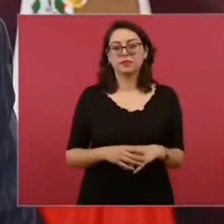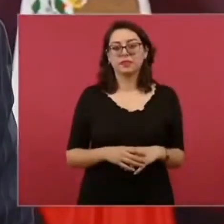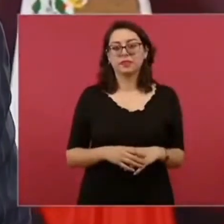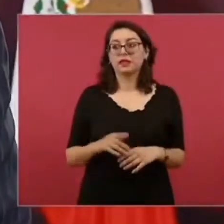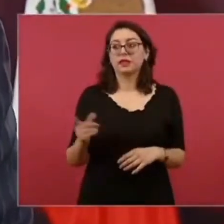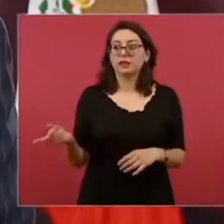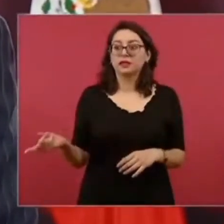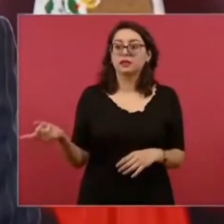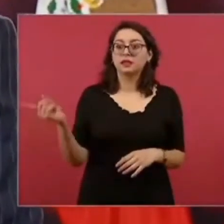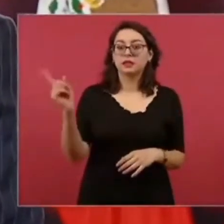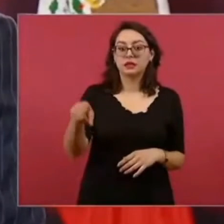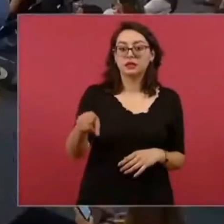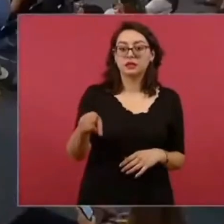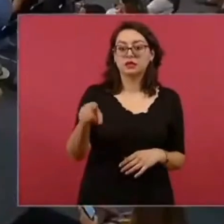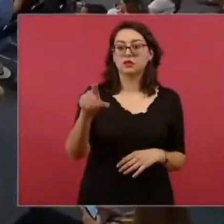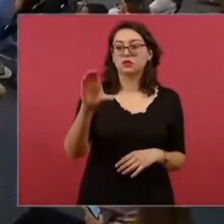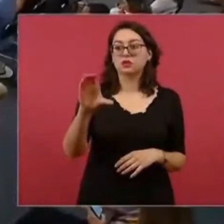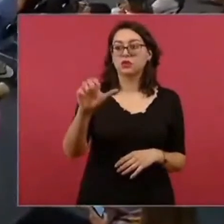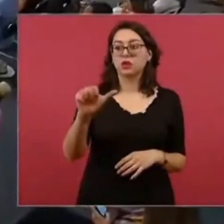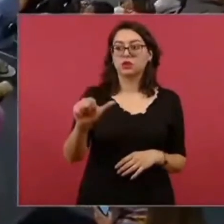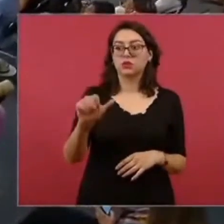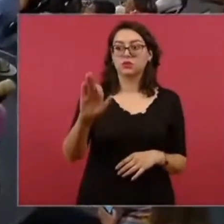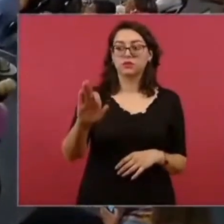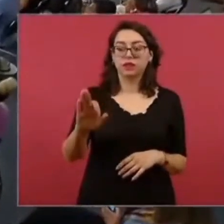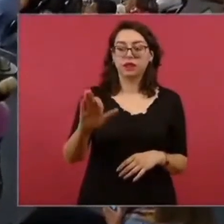para la consejería,